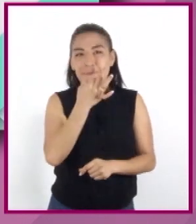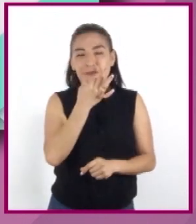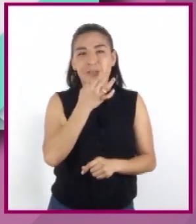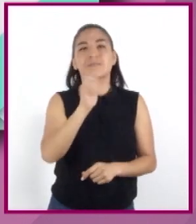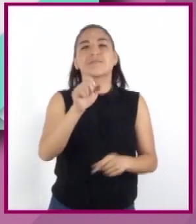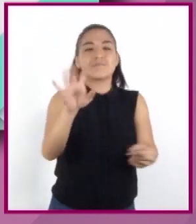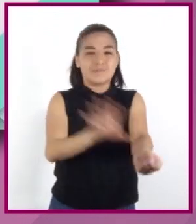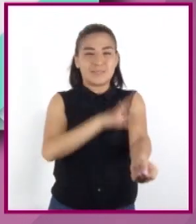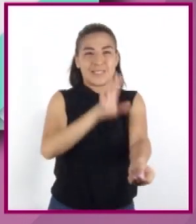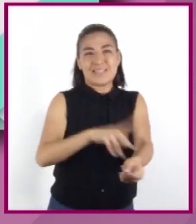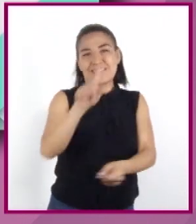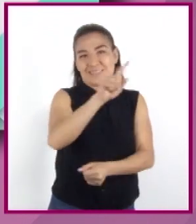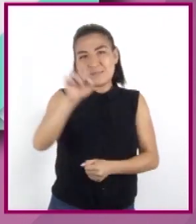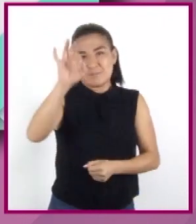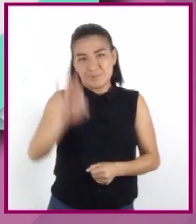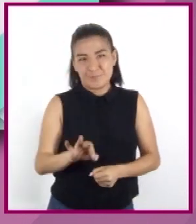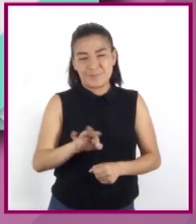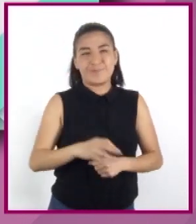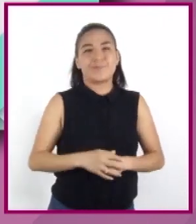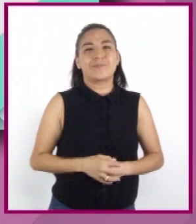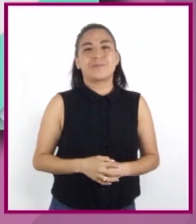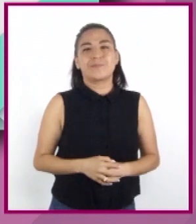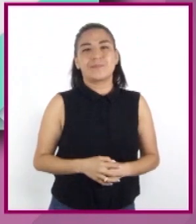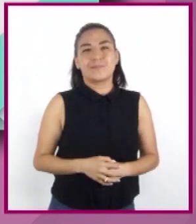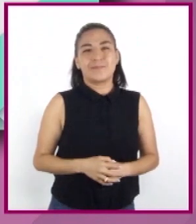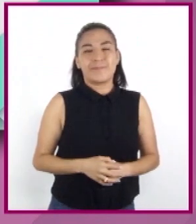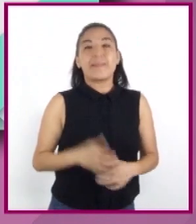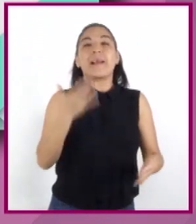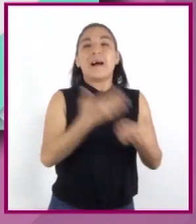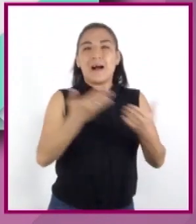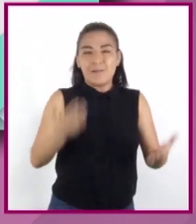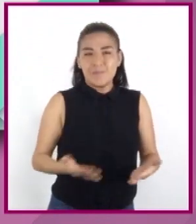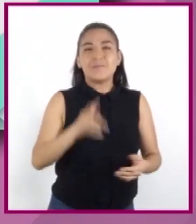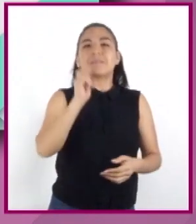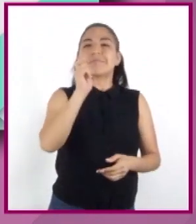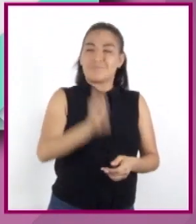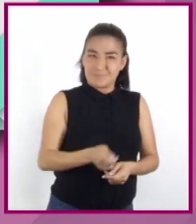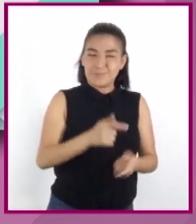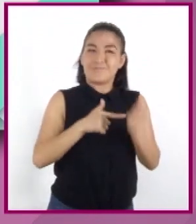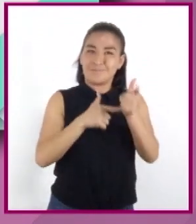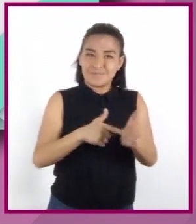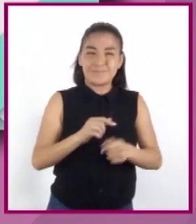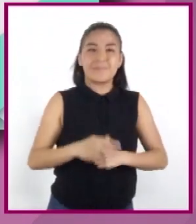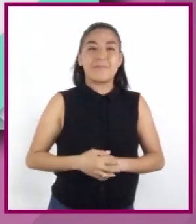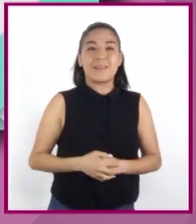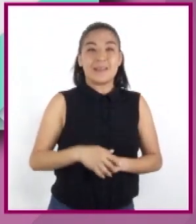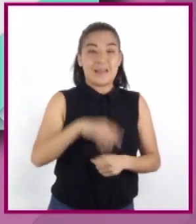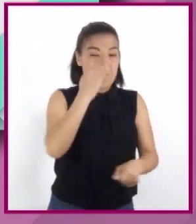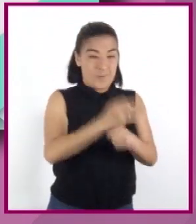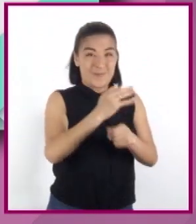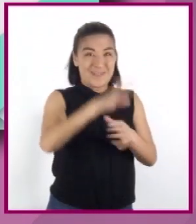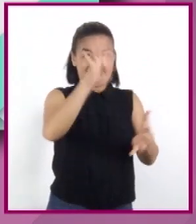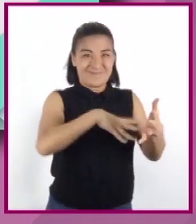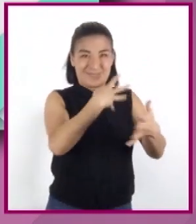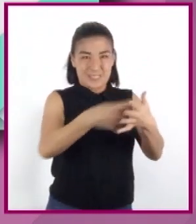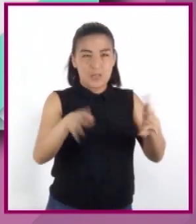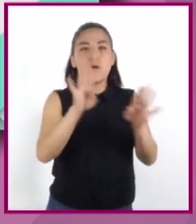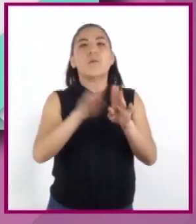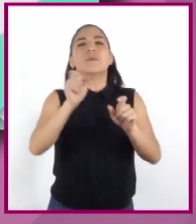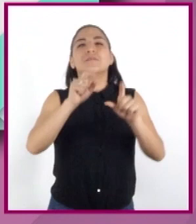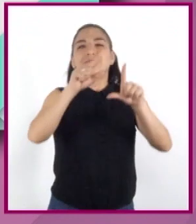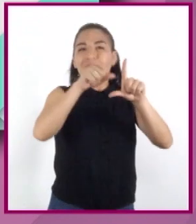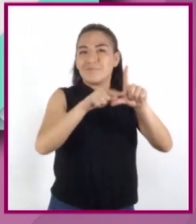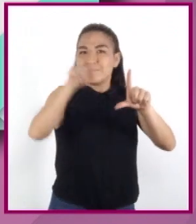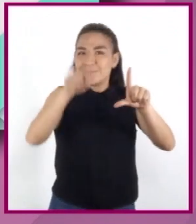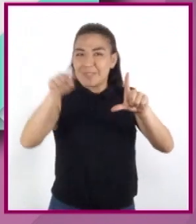una carga del 100%. Ahora haremos lo siguiente. Con los datos de la tabla podemos elaborar una gráfica.